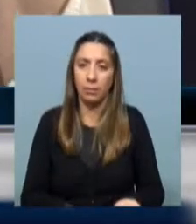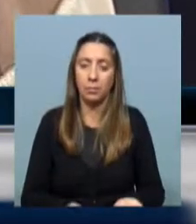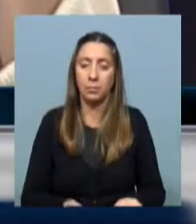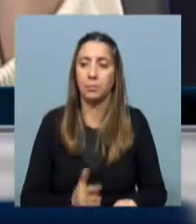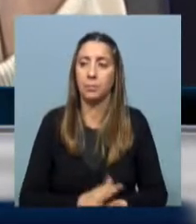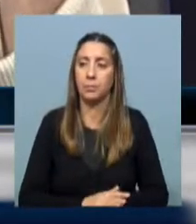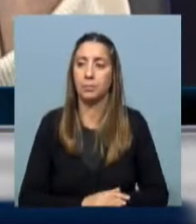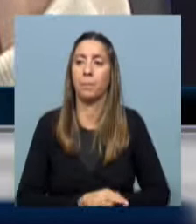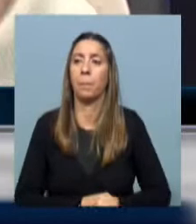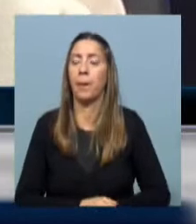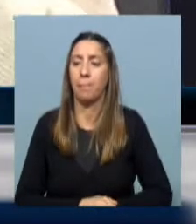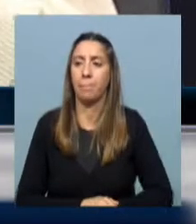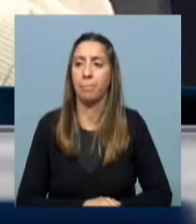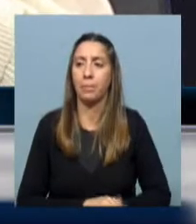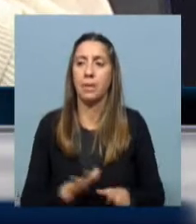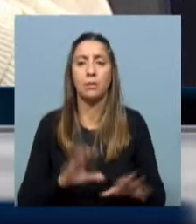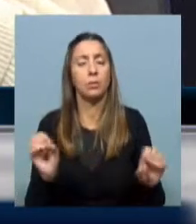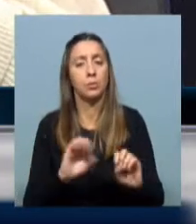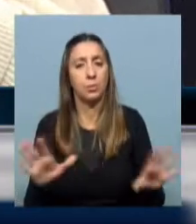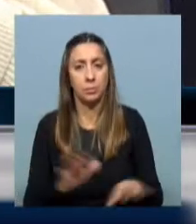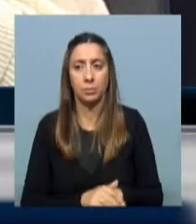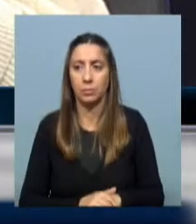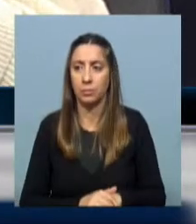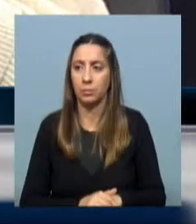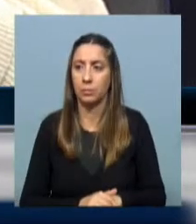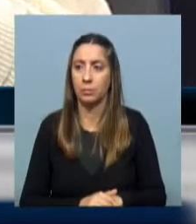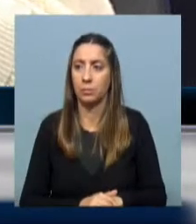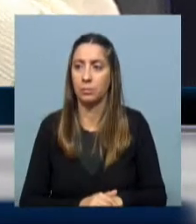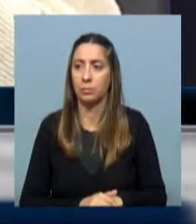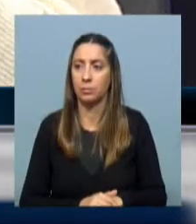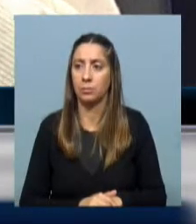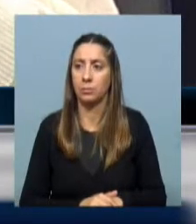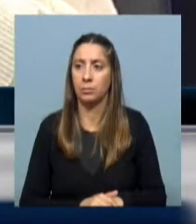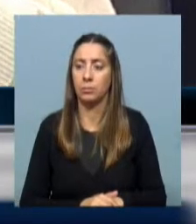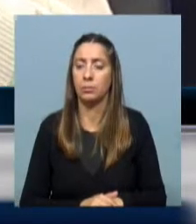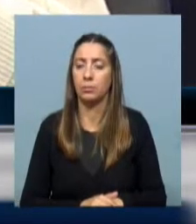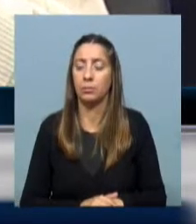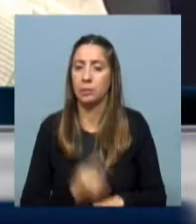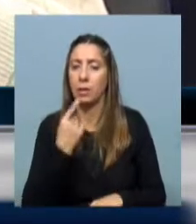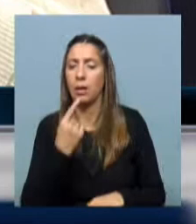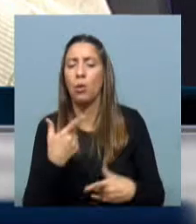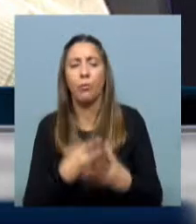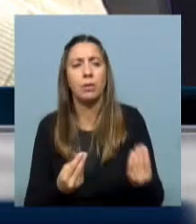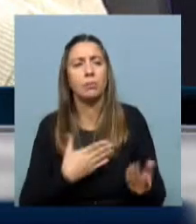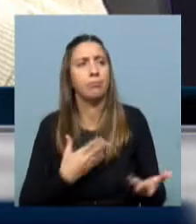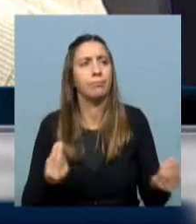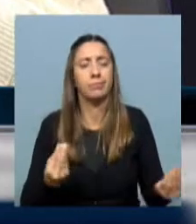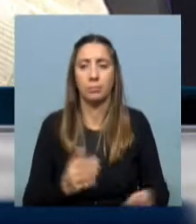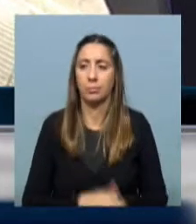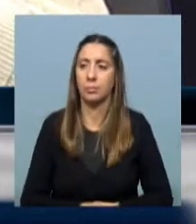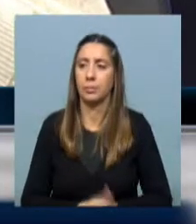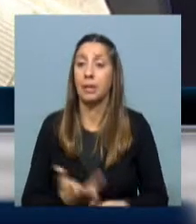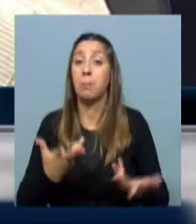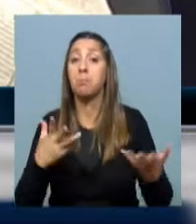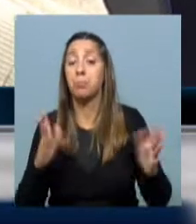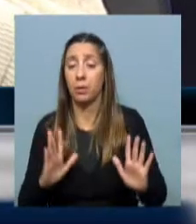pasa esta emergencia, uno analiza en qué falló. Y tal vez